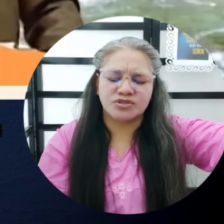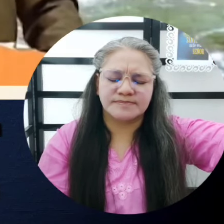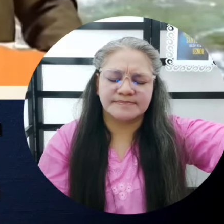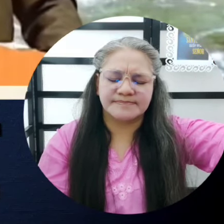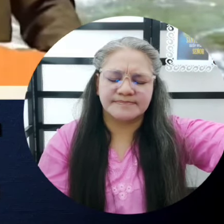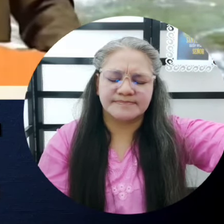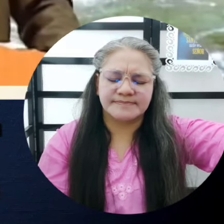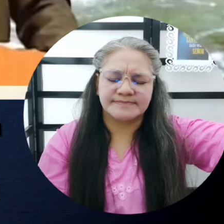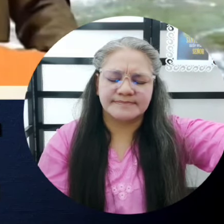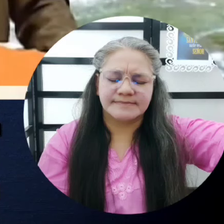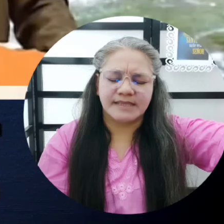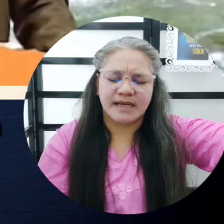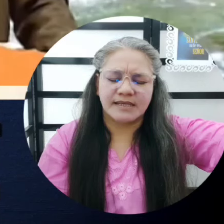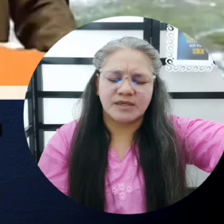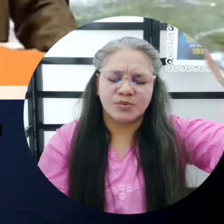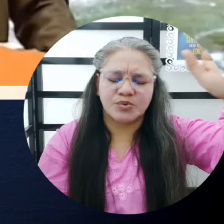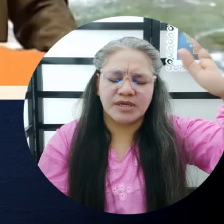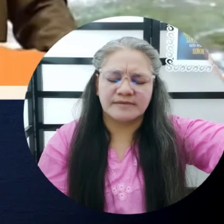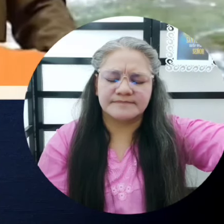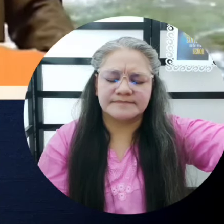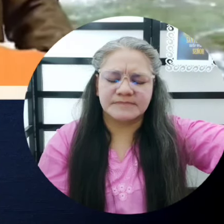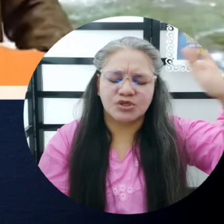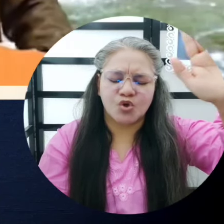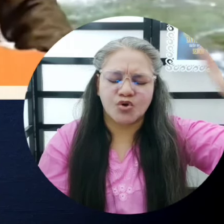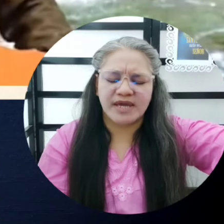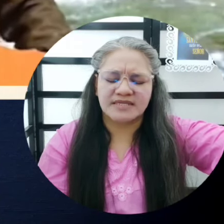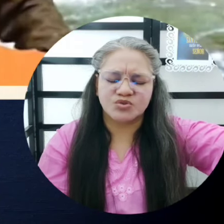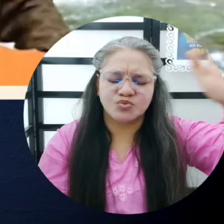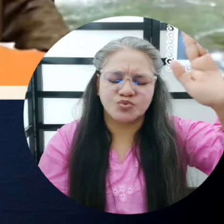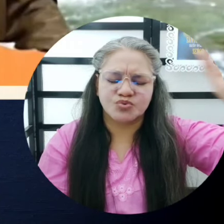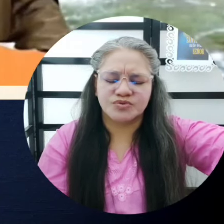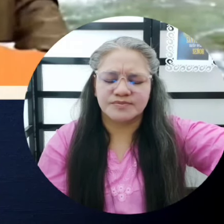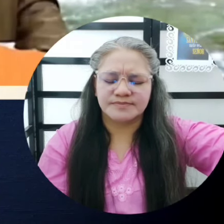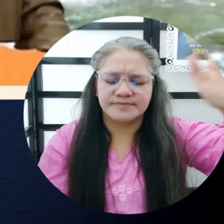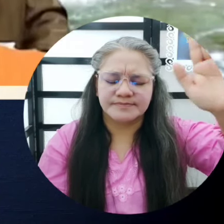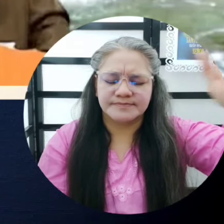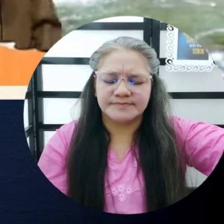Dios me ha guardado, soy virgen.